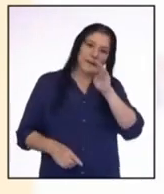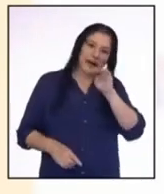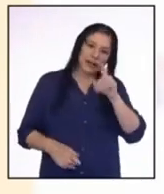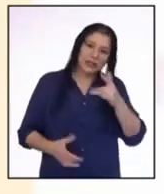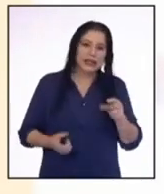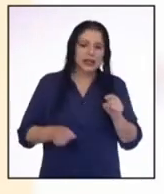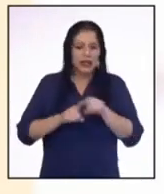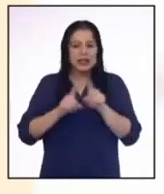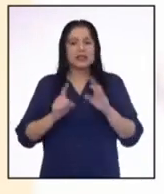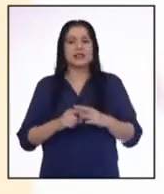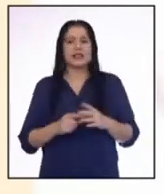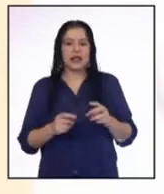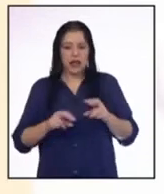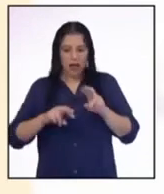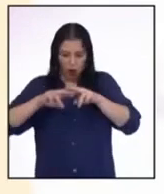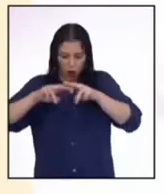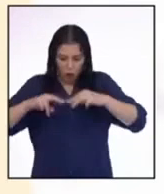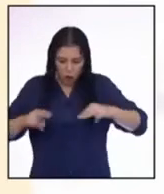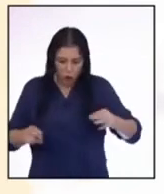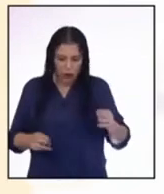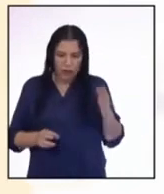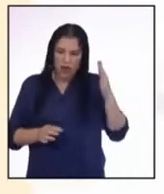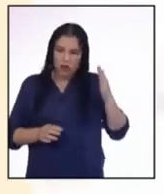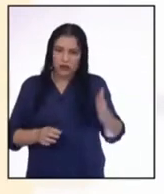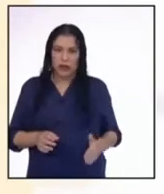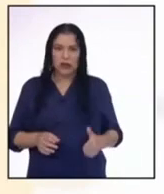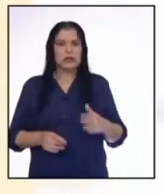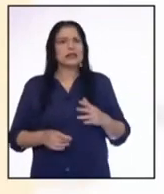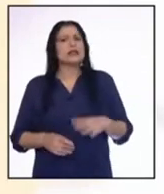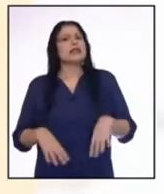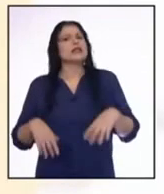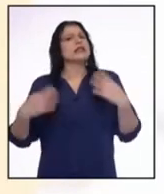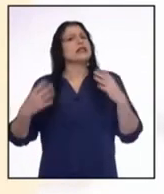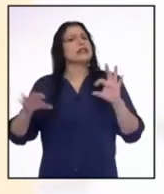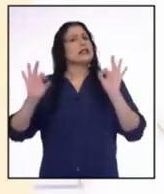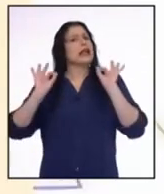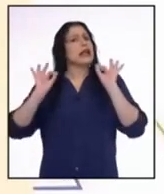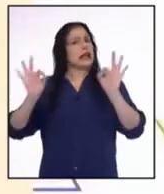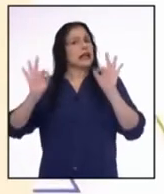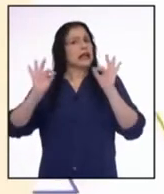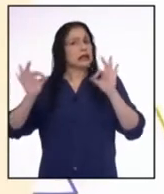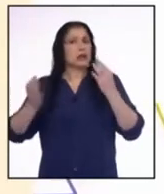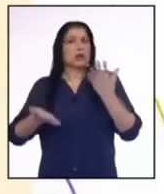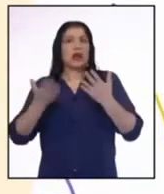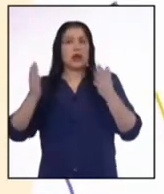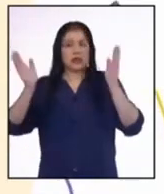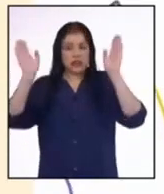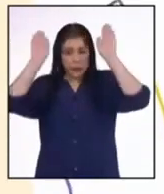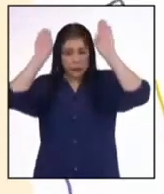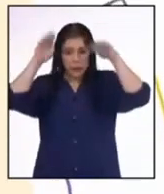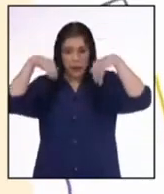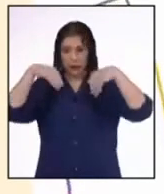colocarse al costado de un mueble es exponerse a que algún objeto pueda caerte encima.